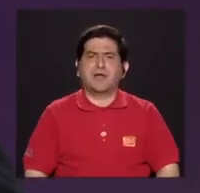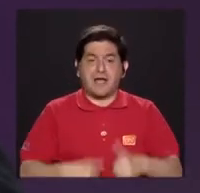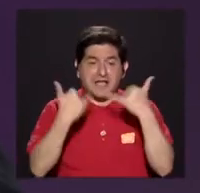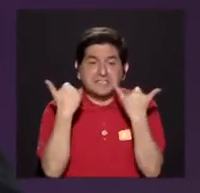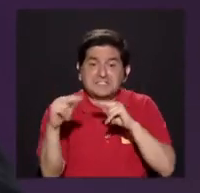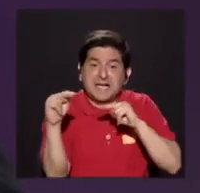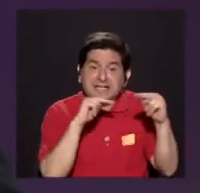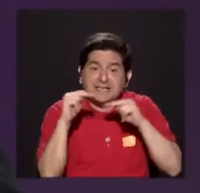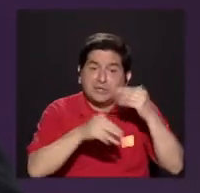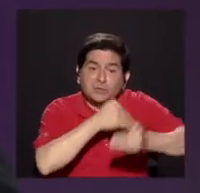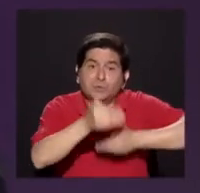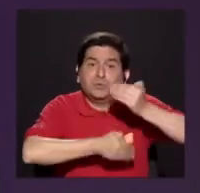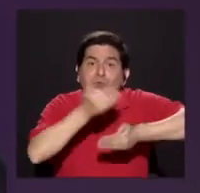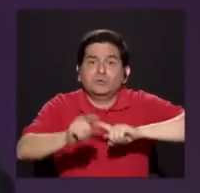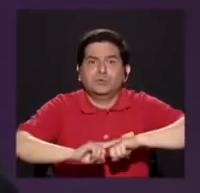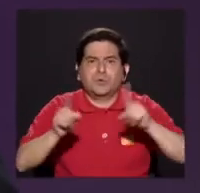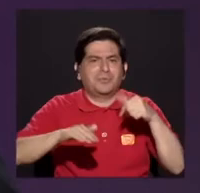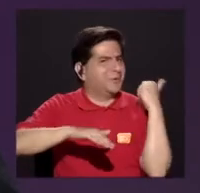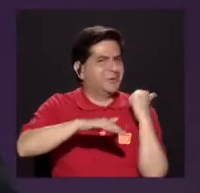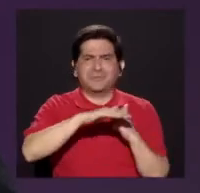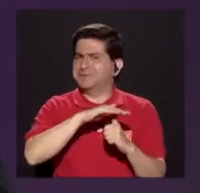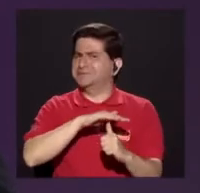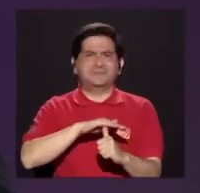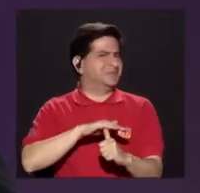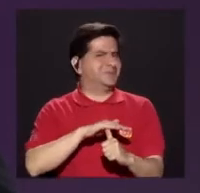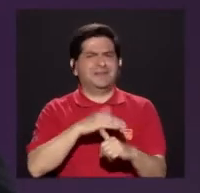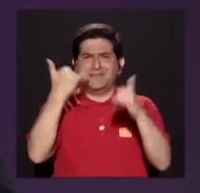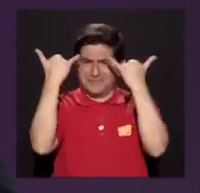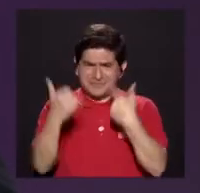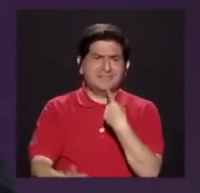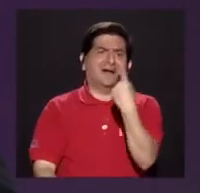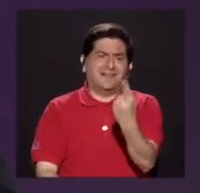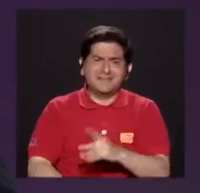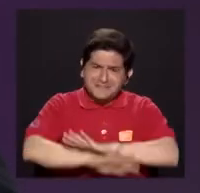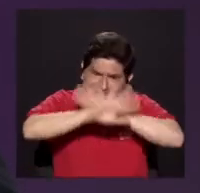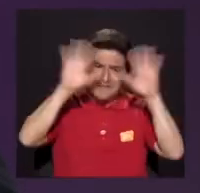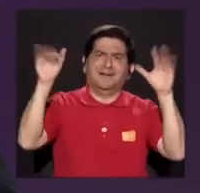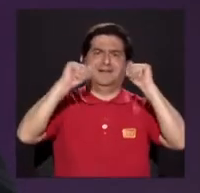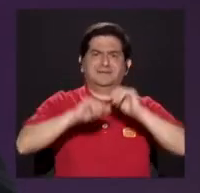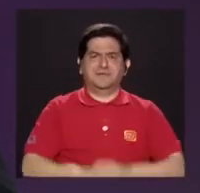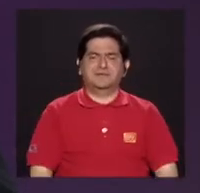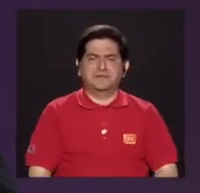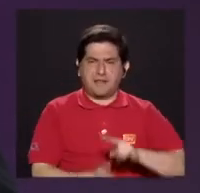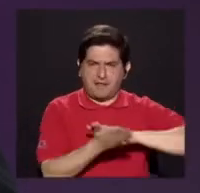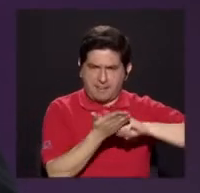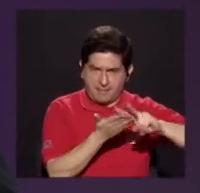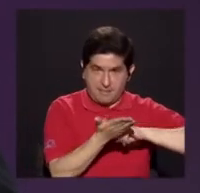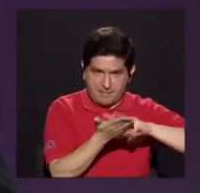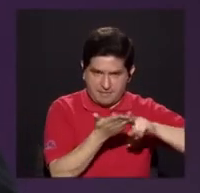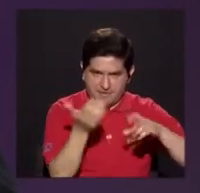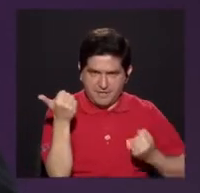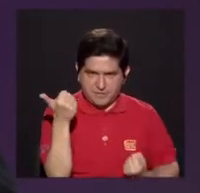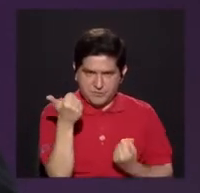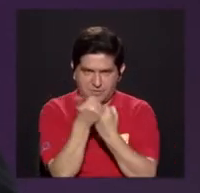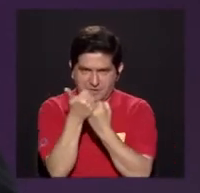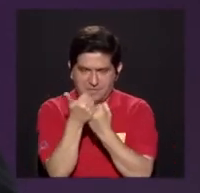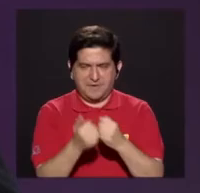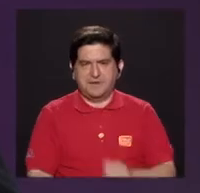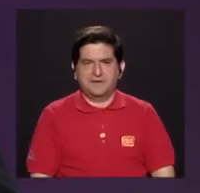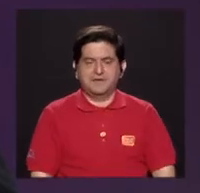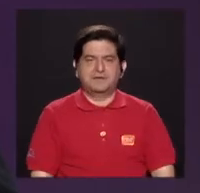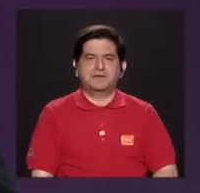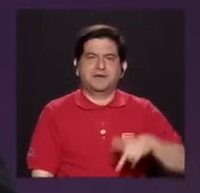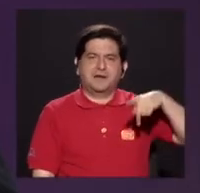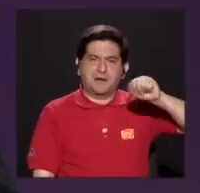estaba negociando, pero no es oculto, ya se había dicho explícitamente, Liberación va a apoyar al Partido